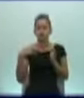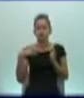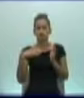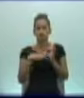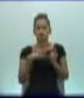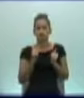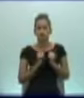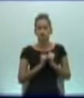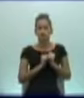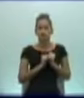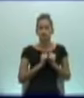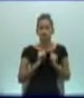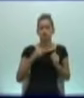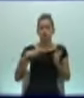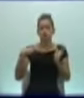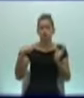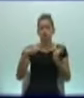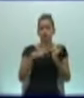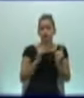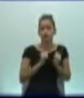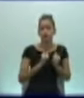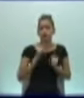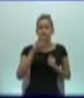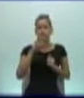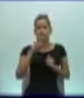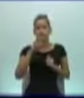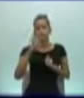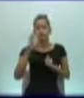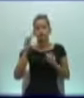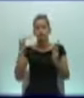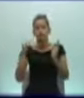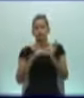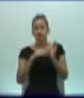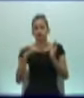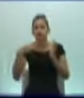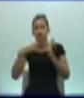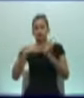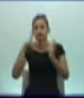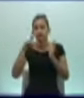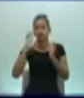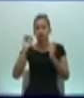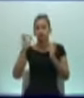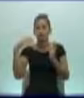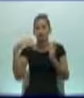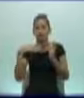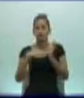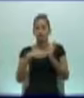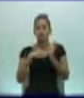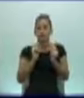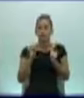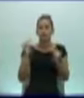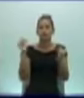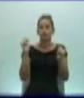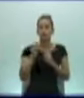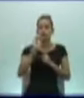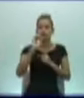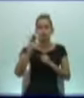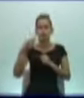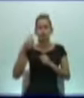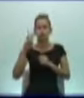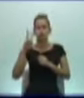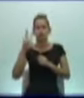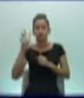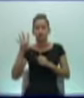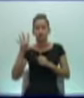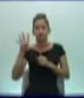Dividimos 5,000 entre 20,000, obteniendo como resultado 0,25. Lo multiplicamos por 100, recuerden,